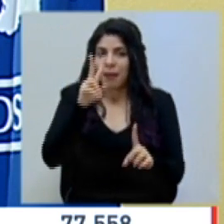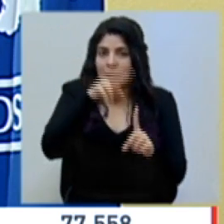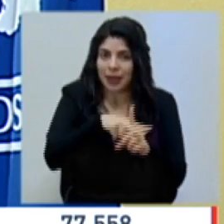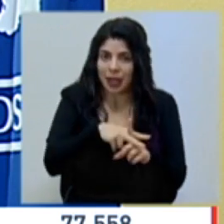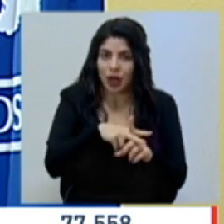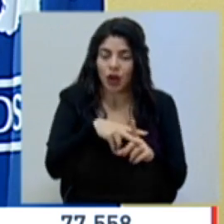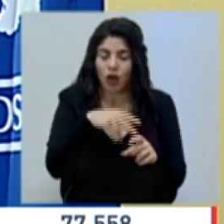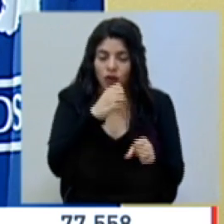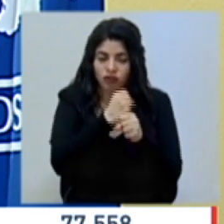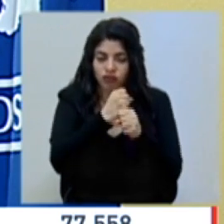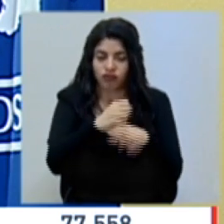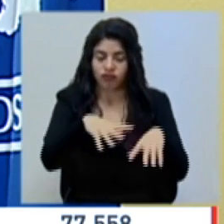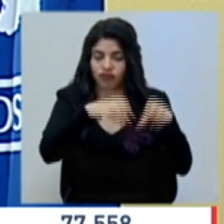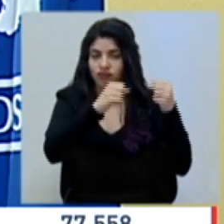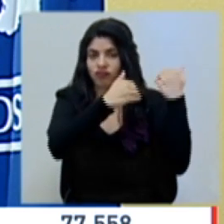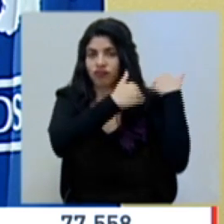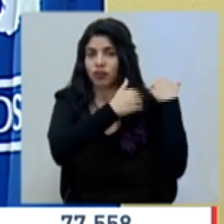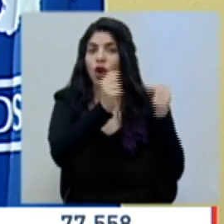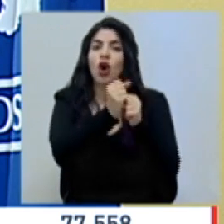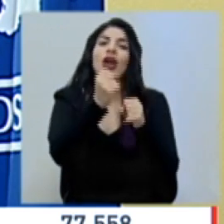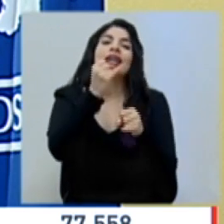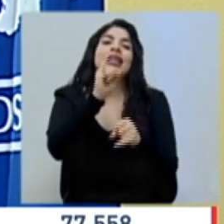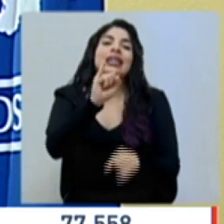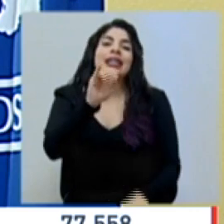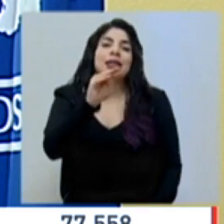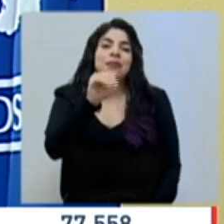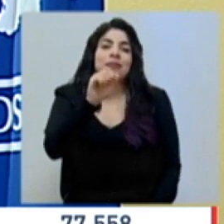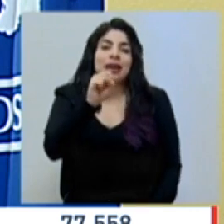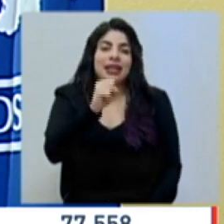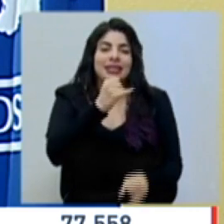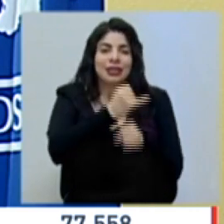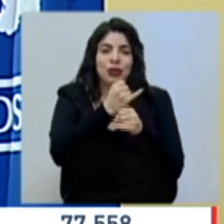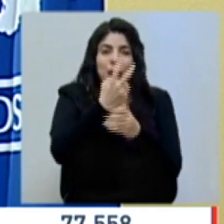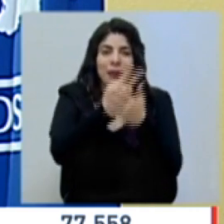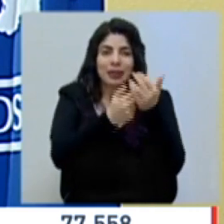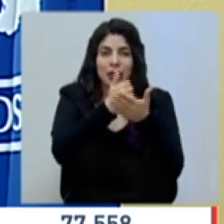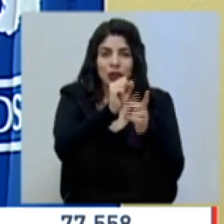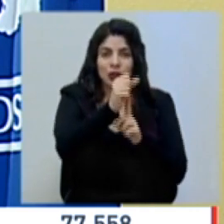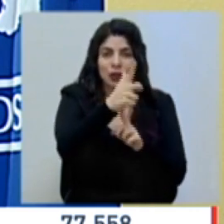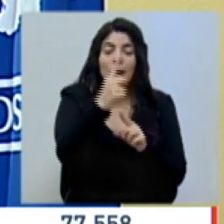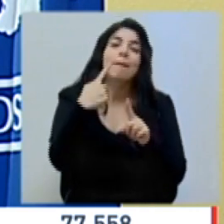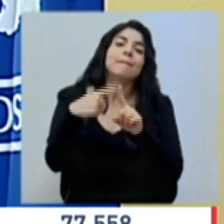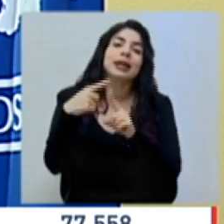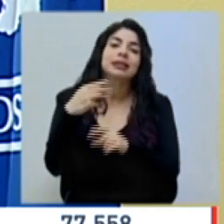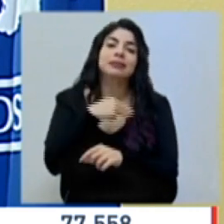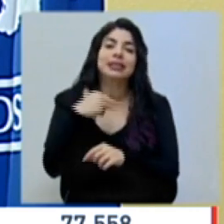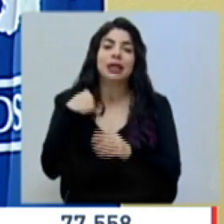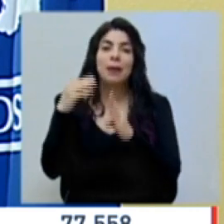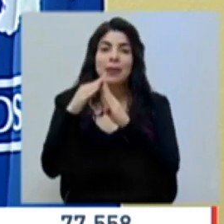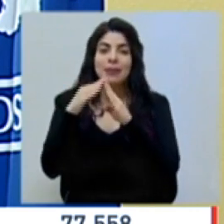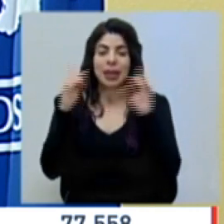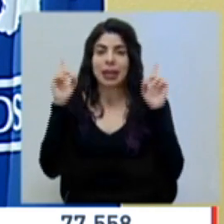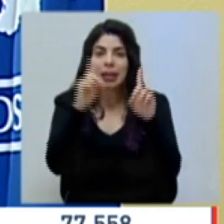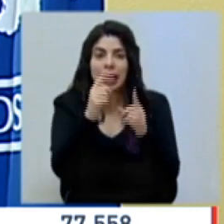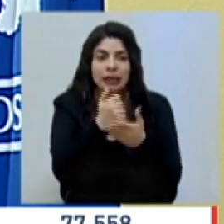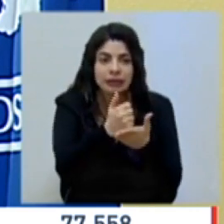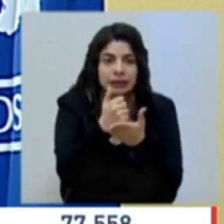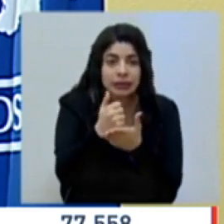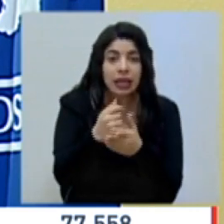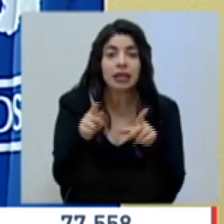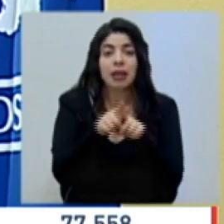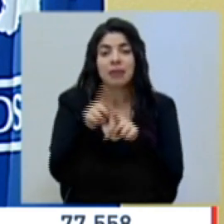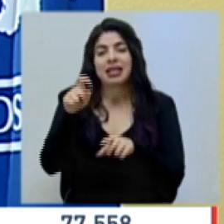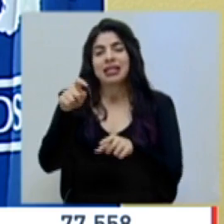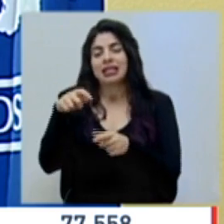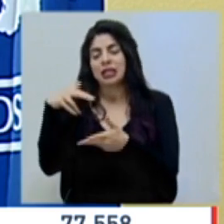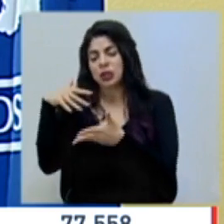en las instancias correspondientes con el Instituto Mixto de Ayuda Social y también con el Ministerio de Vivienda. Hay que desarrollar un